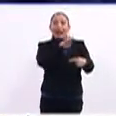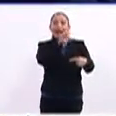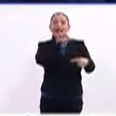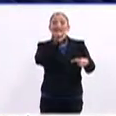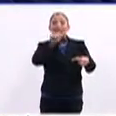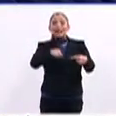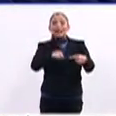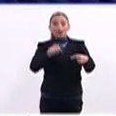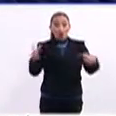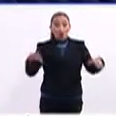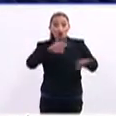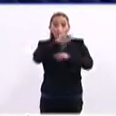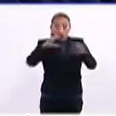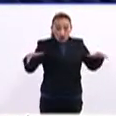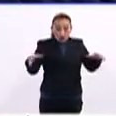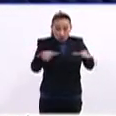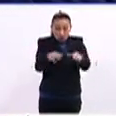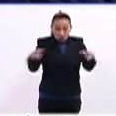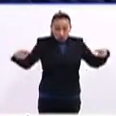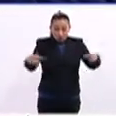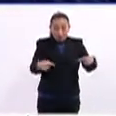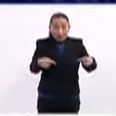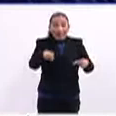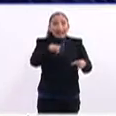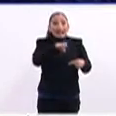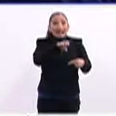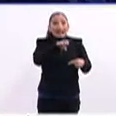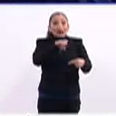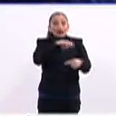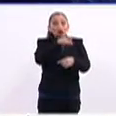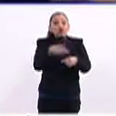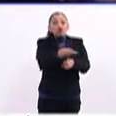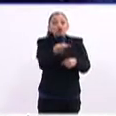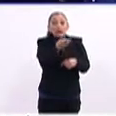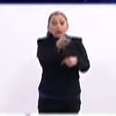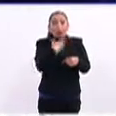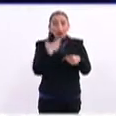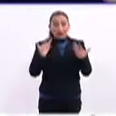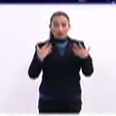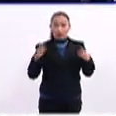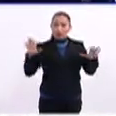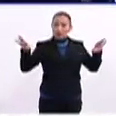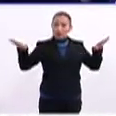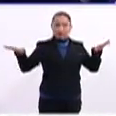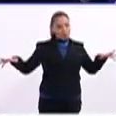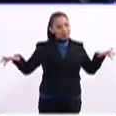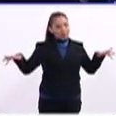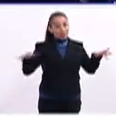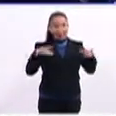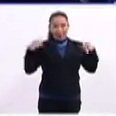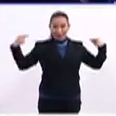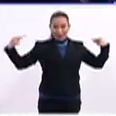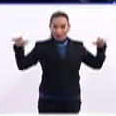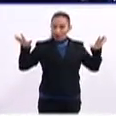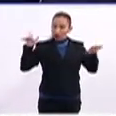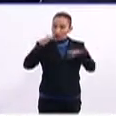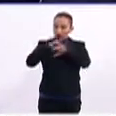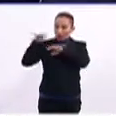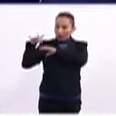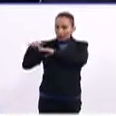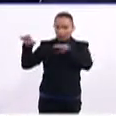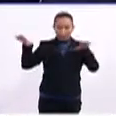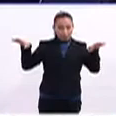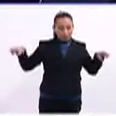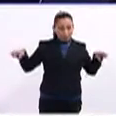son ustedes. Pero lo que yo quiero llegar es al nosotros. Cuando la persona extiende los brazos y toca estos 2 dedos con sus manos,